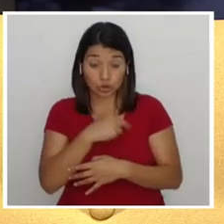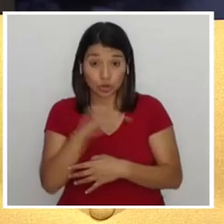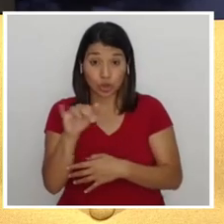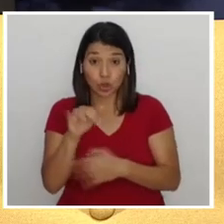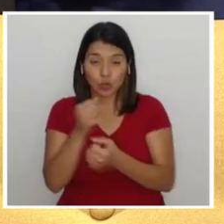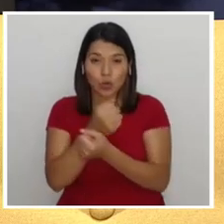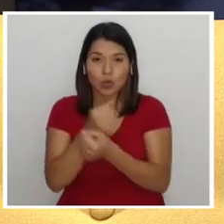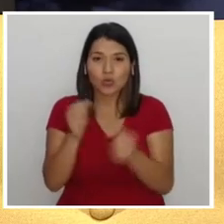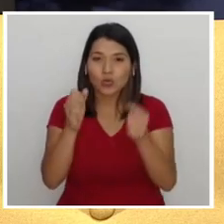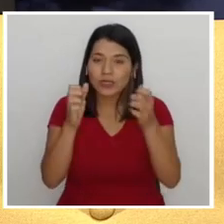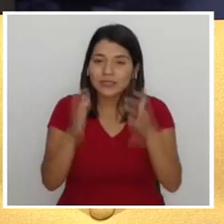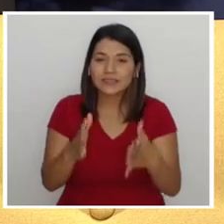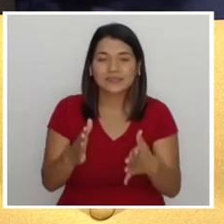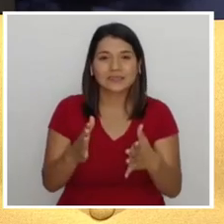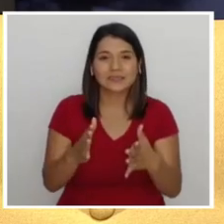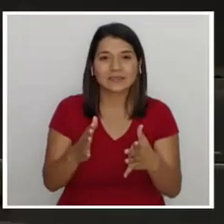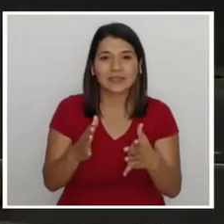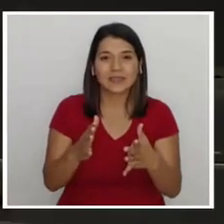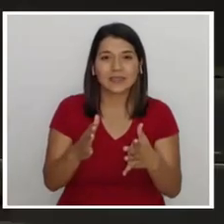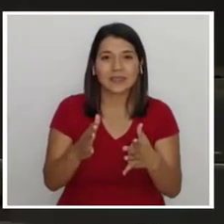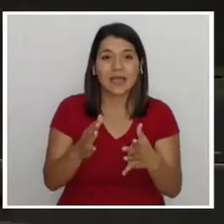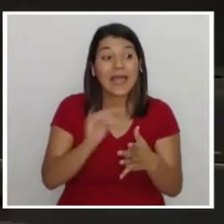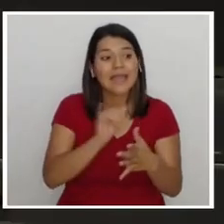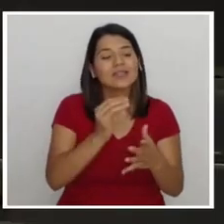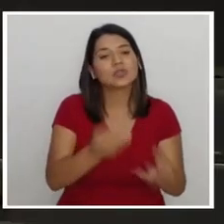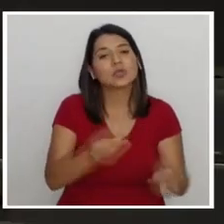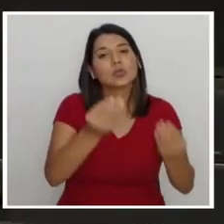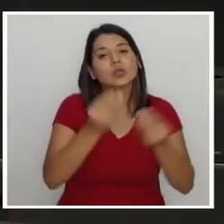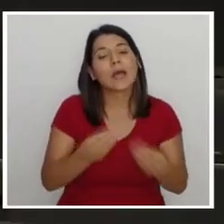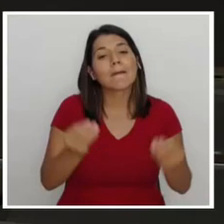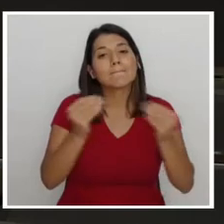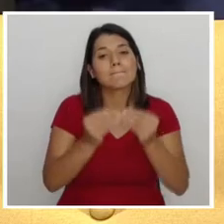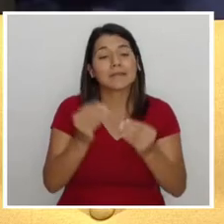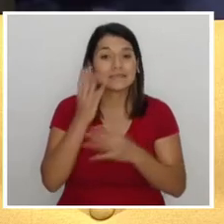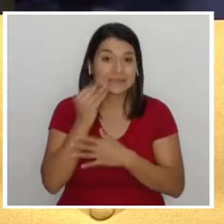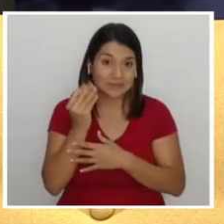esto nos da más experiencia. Esto nos da